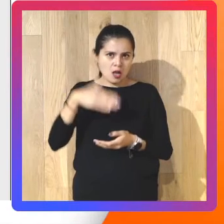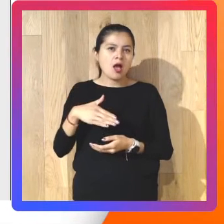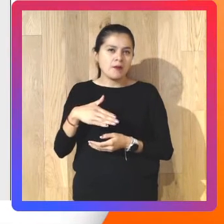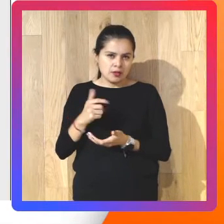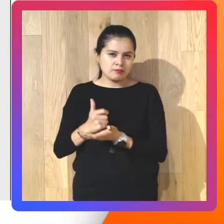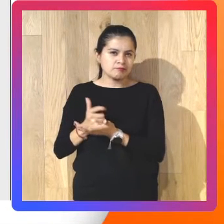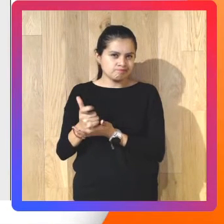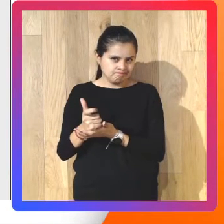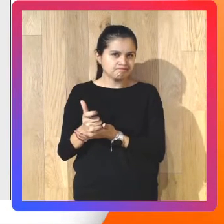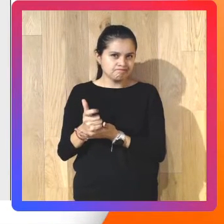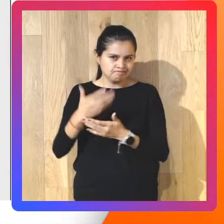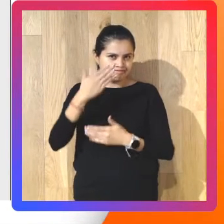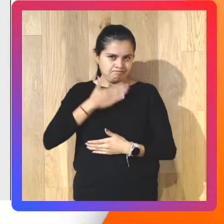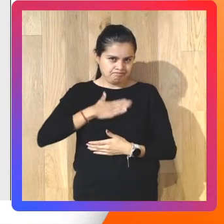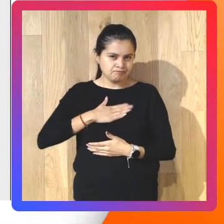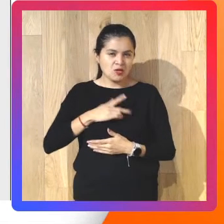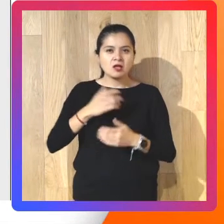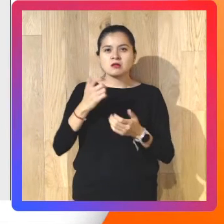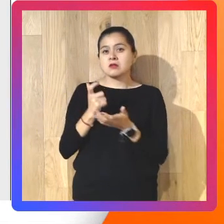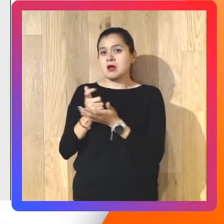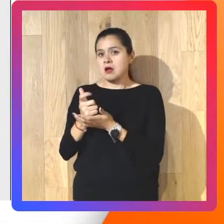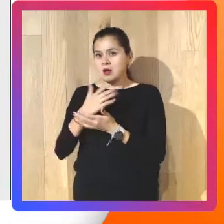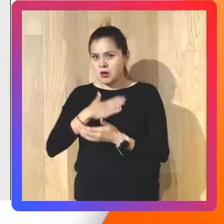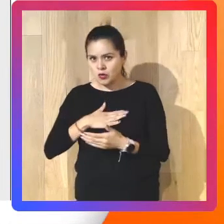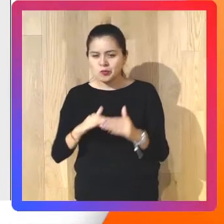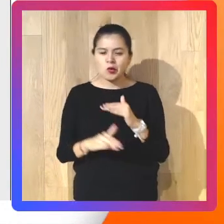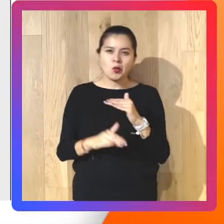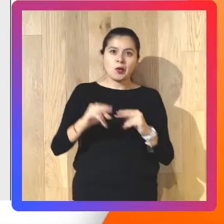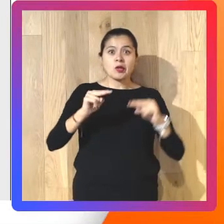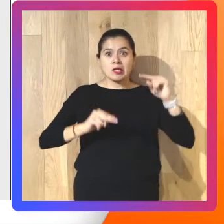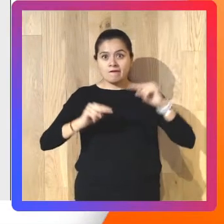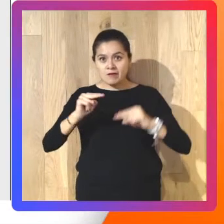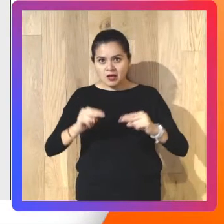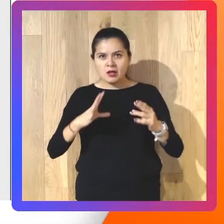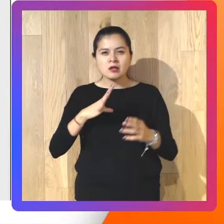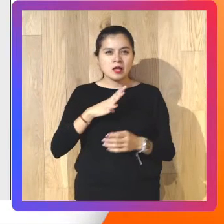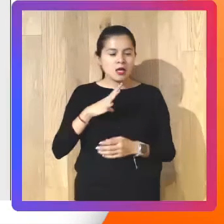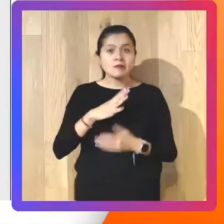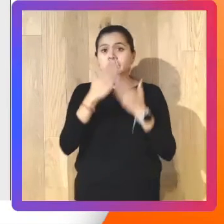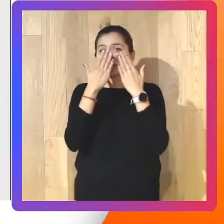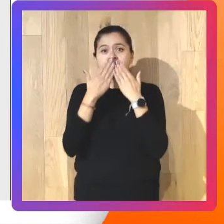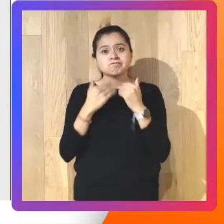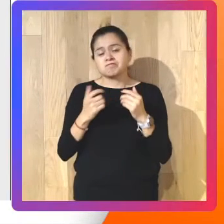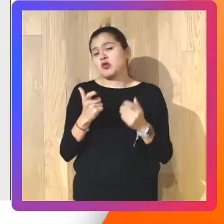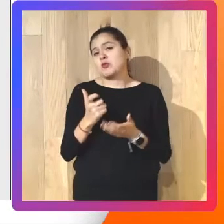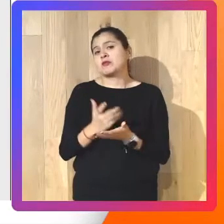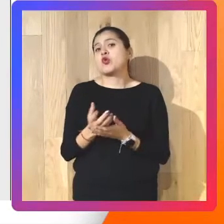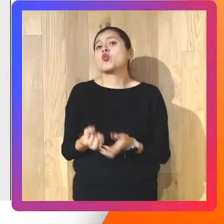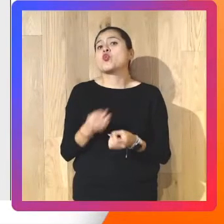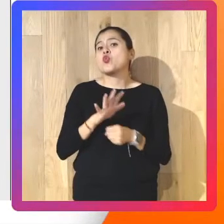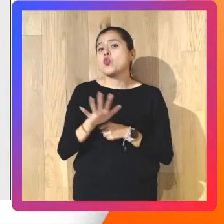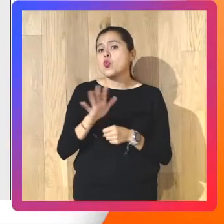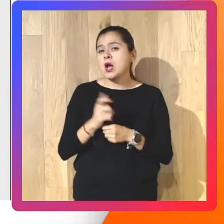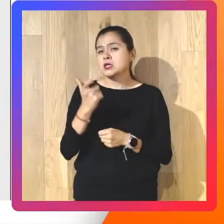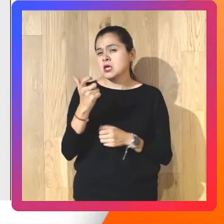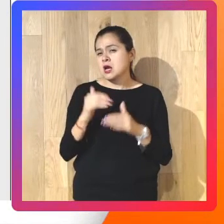salarios que se pagan. Se sabe el salario promedio, se saben los salarios por niveles, pero no se tiene la información detallada de cuál es el